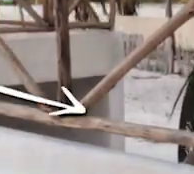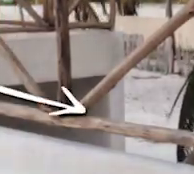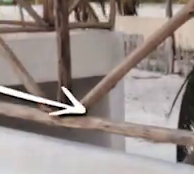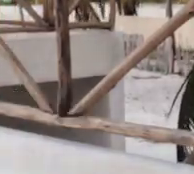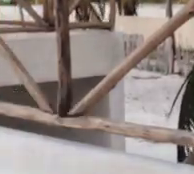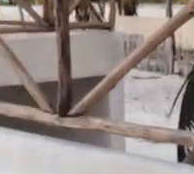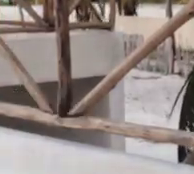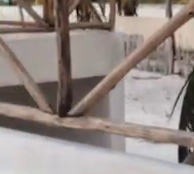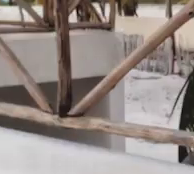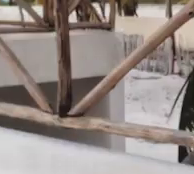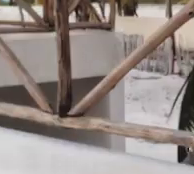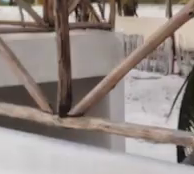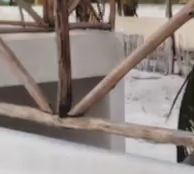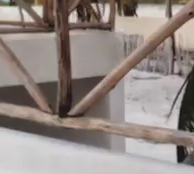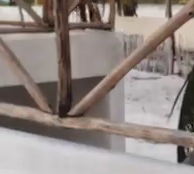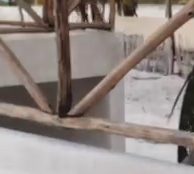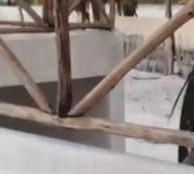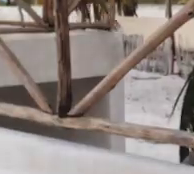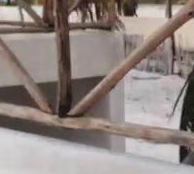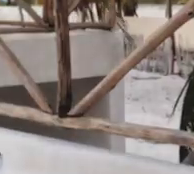Durante 30 segundos.